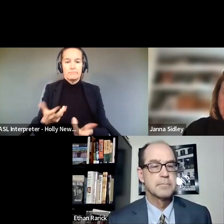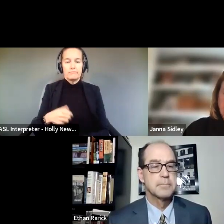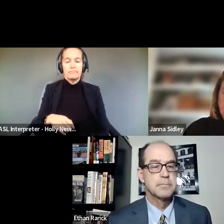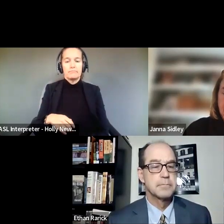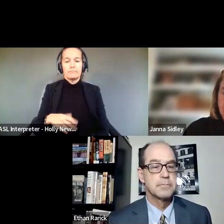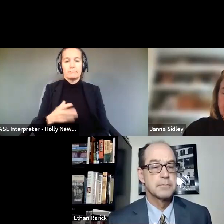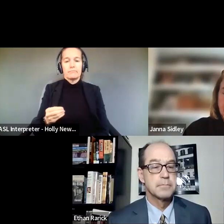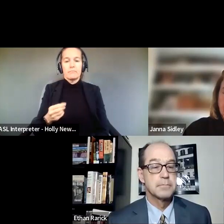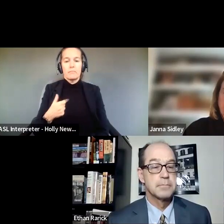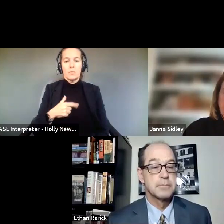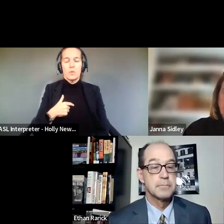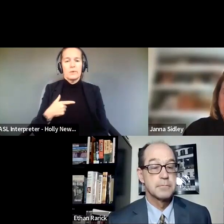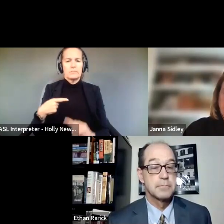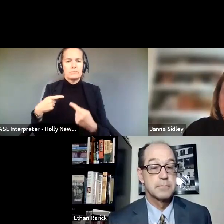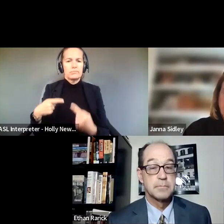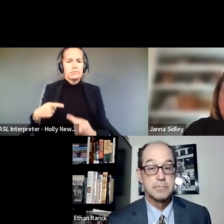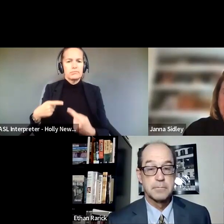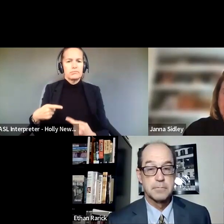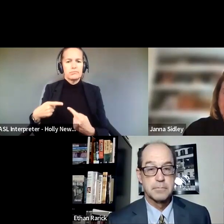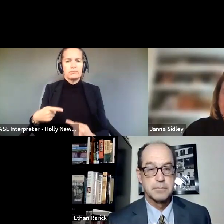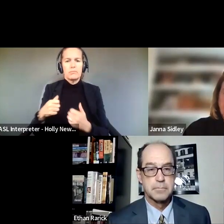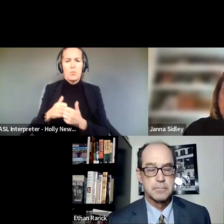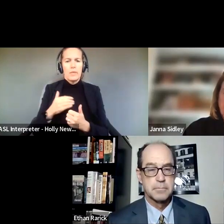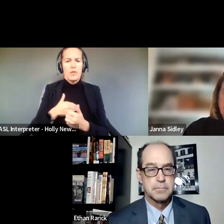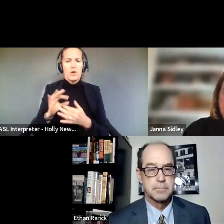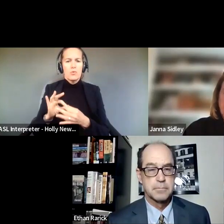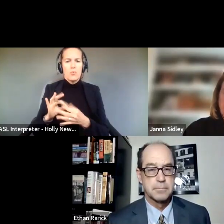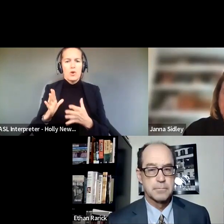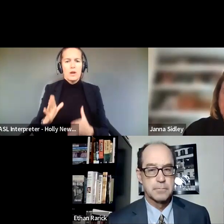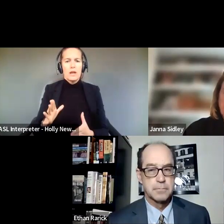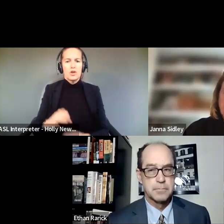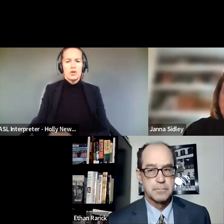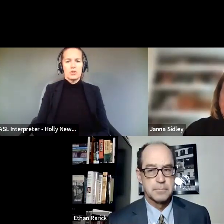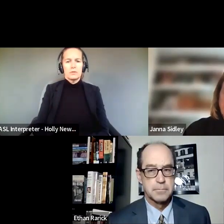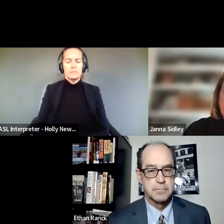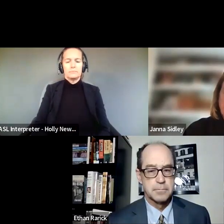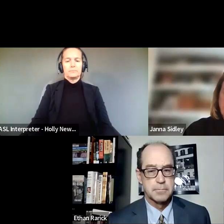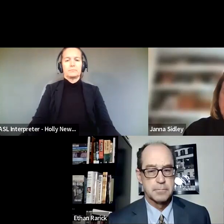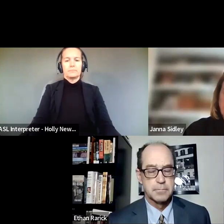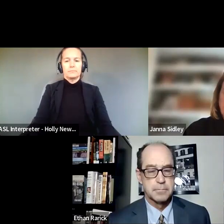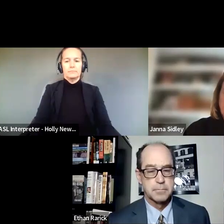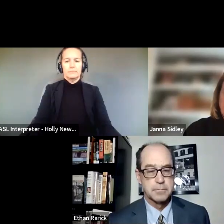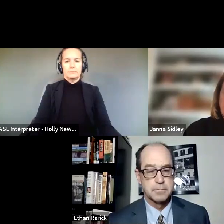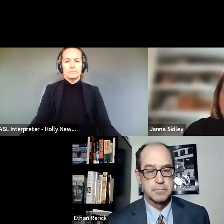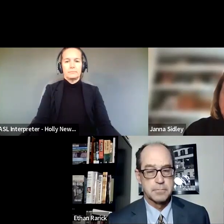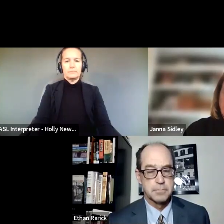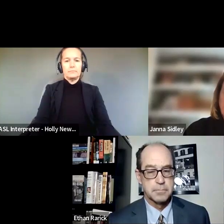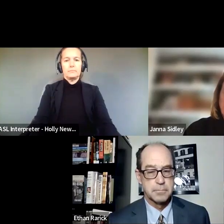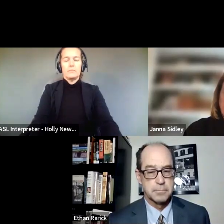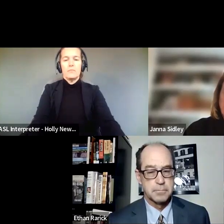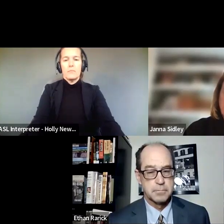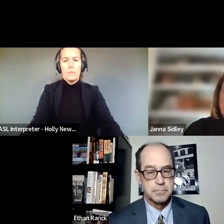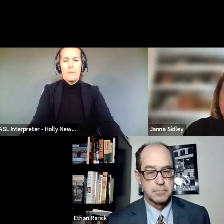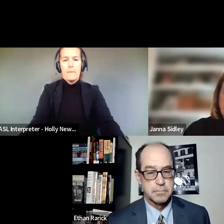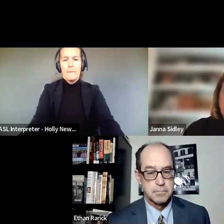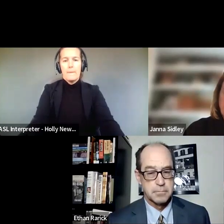coordinadora porque queremos o hemos pedido algunas cosas para una reunión de IPP